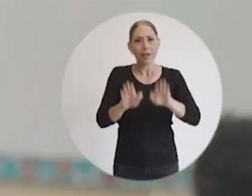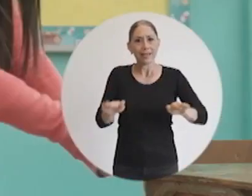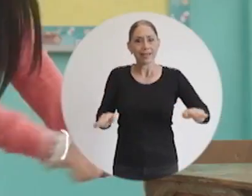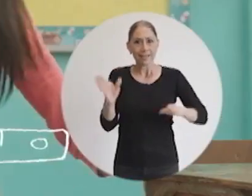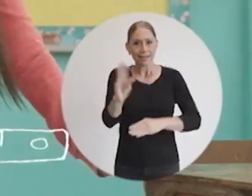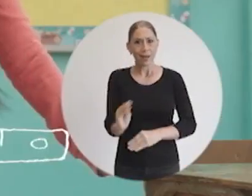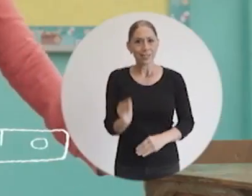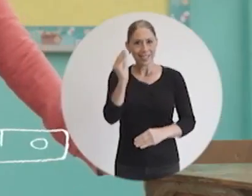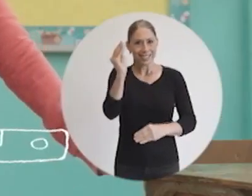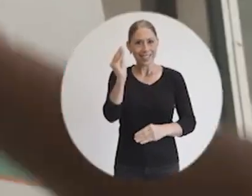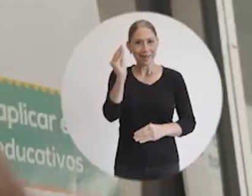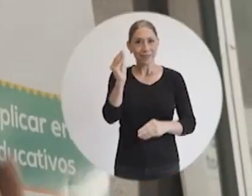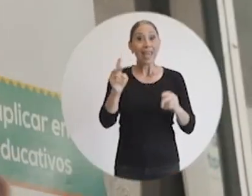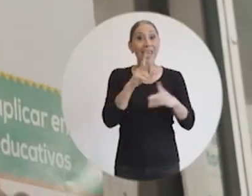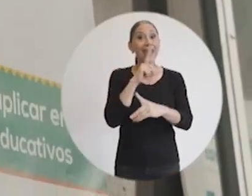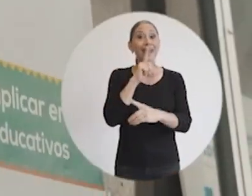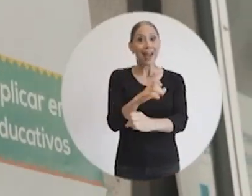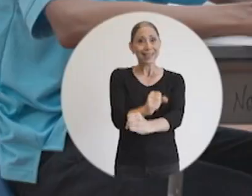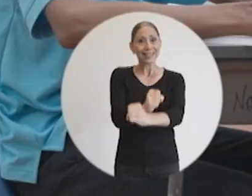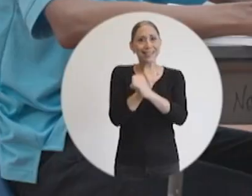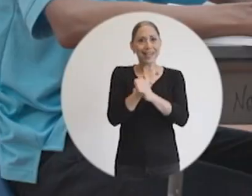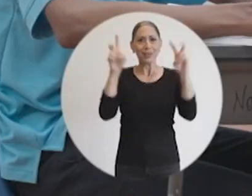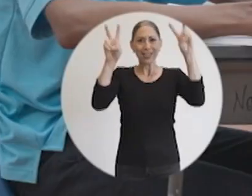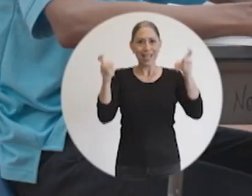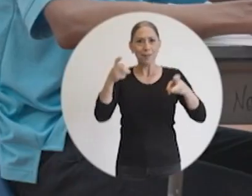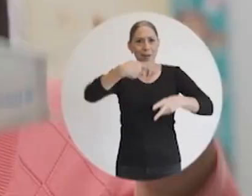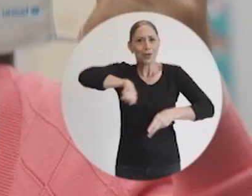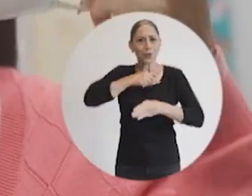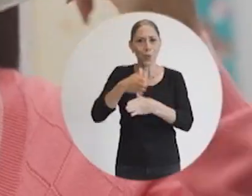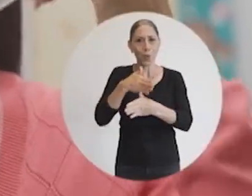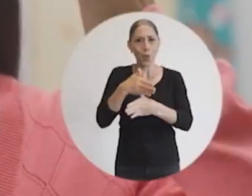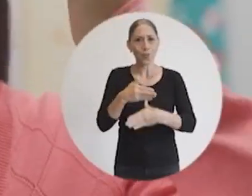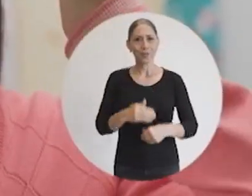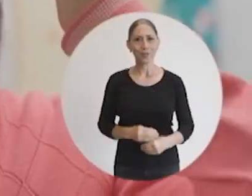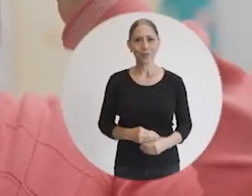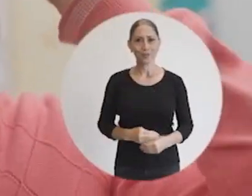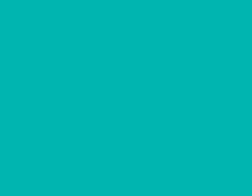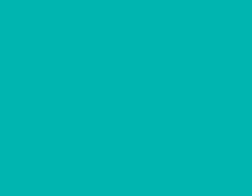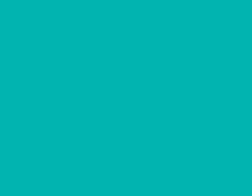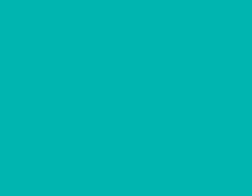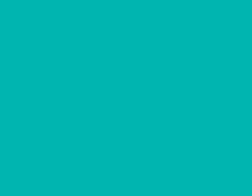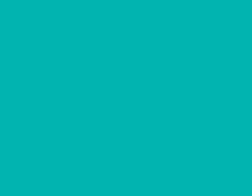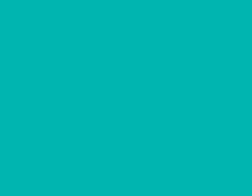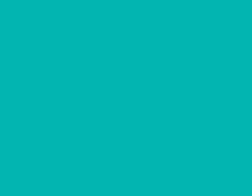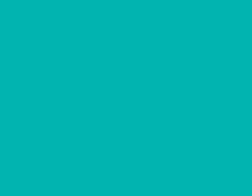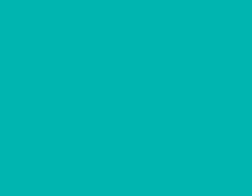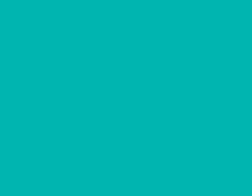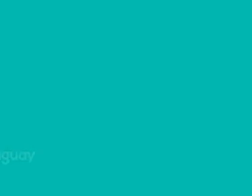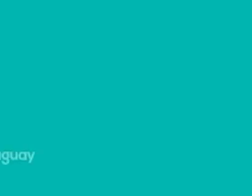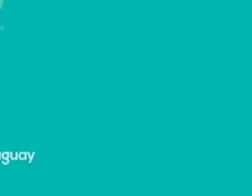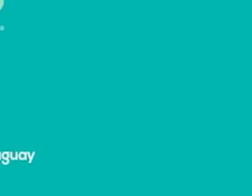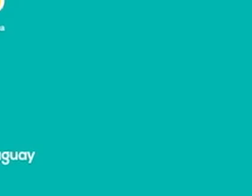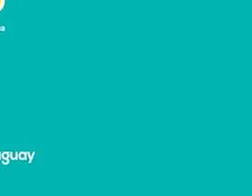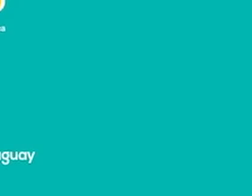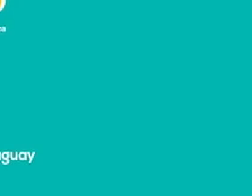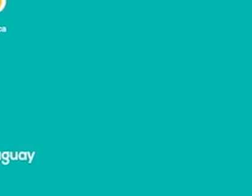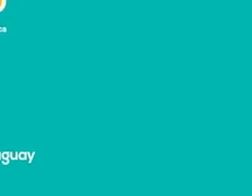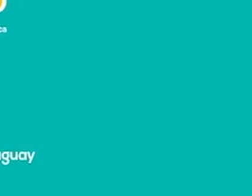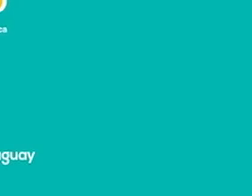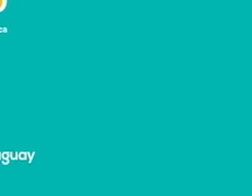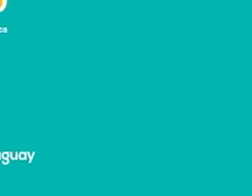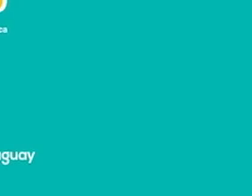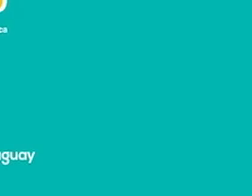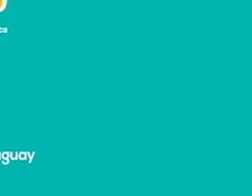derechos fundamentales de la niñez y adolescencia y garantizarlo es un asunto que compartimos. Un mensaje de UNICEF, PANI y